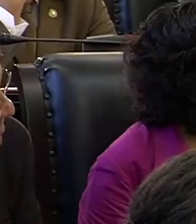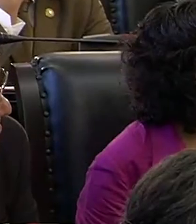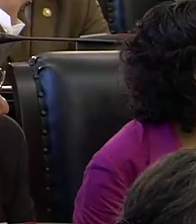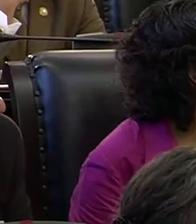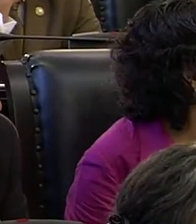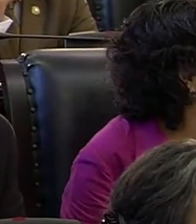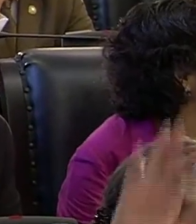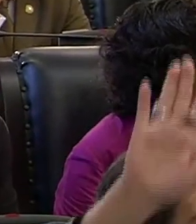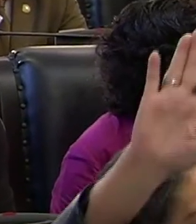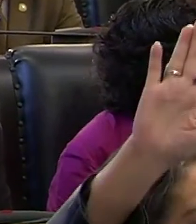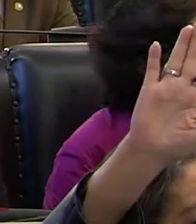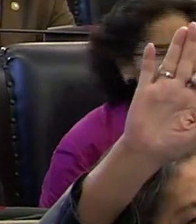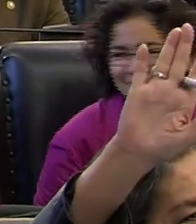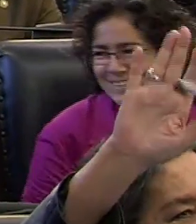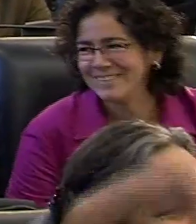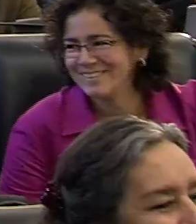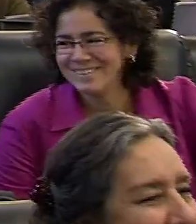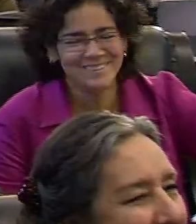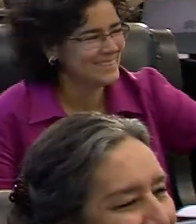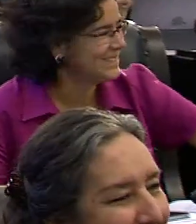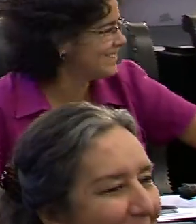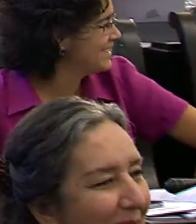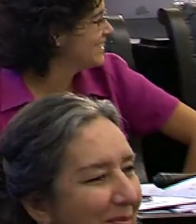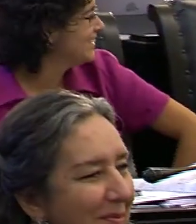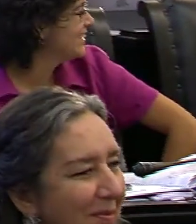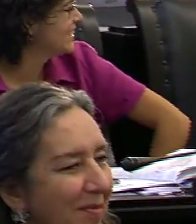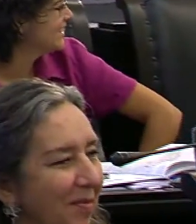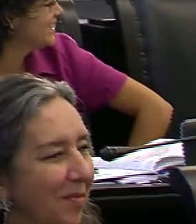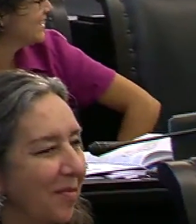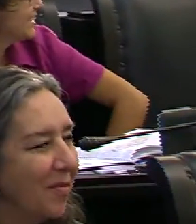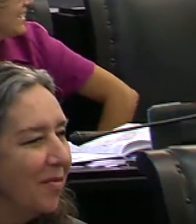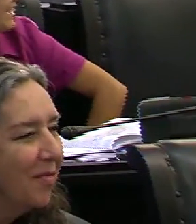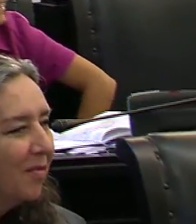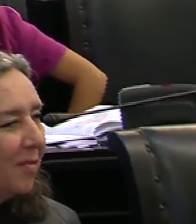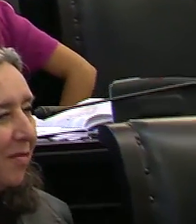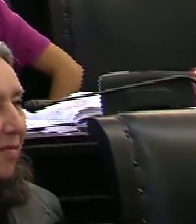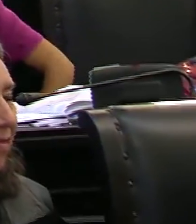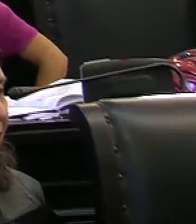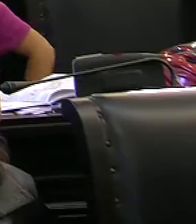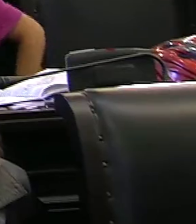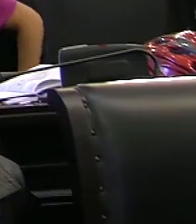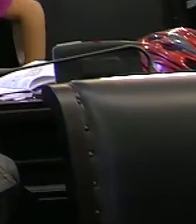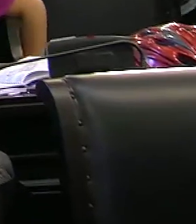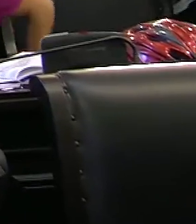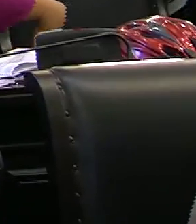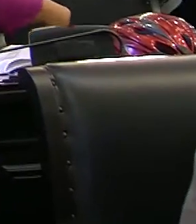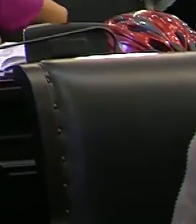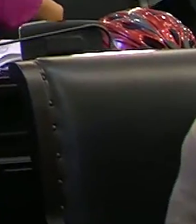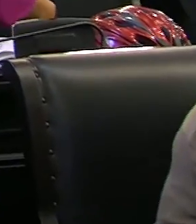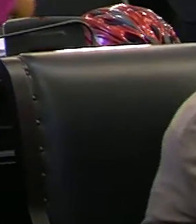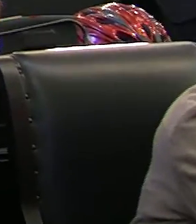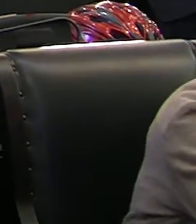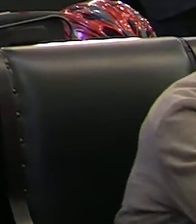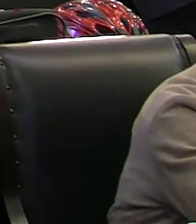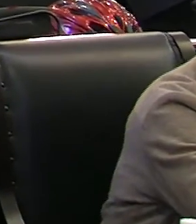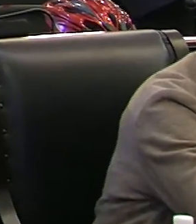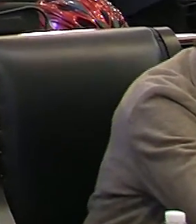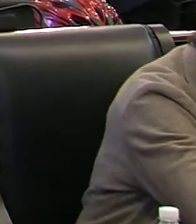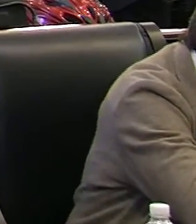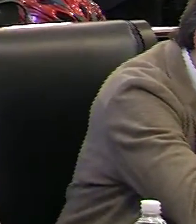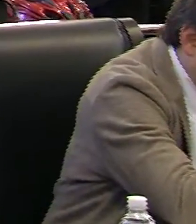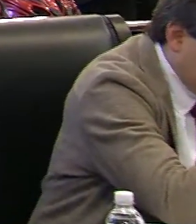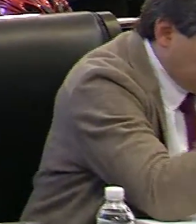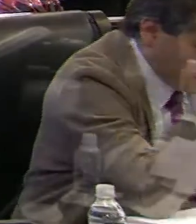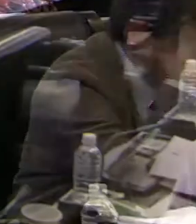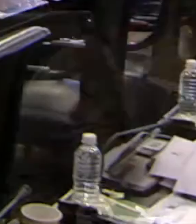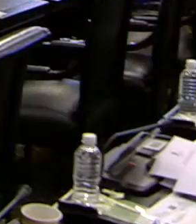vez? Y les pediríamos a quienes van a adherirse a esta iniciativa, pasen a suscribirla aquí en